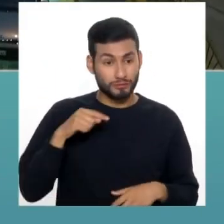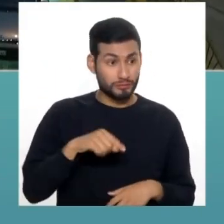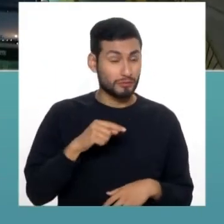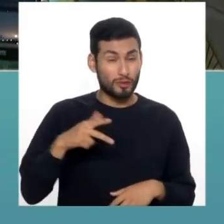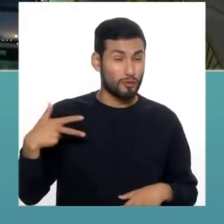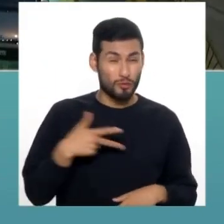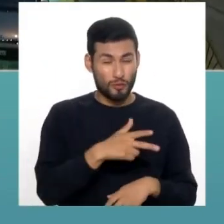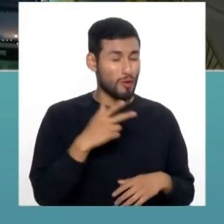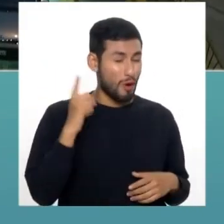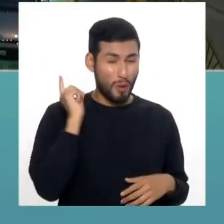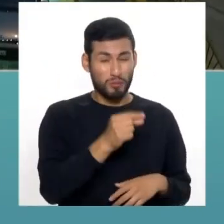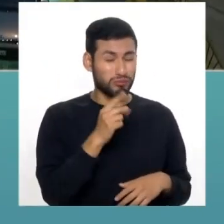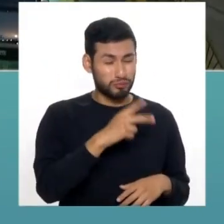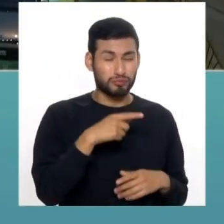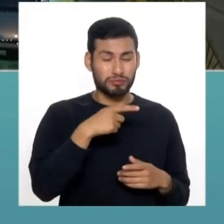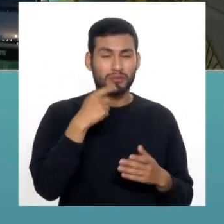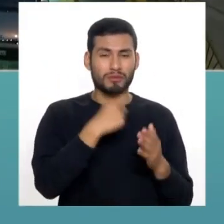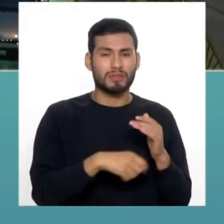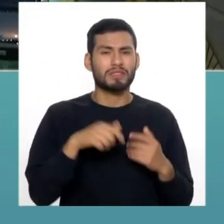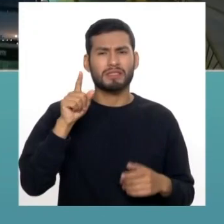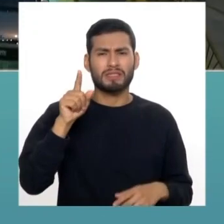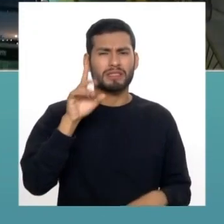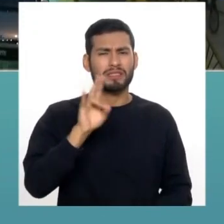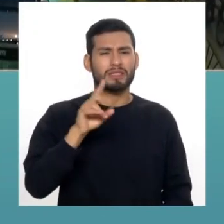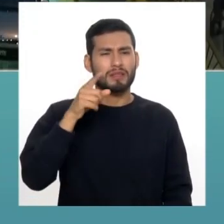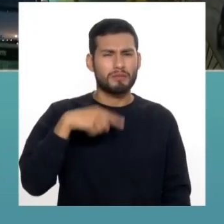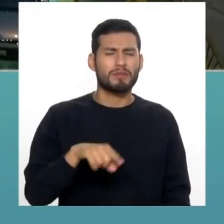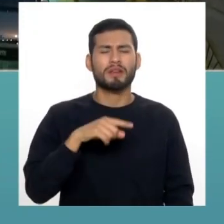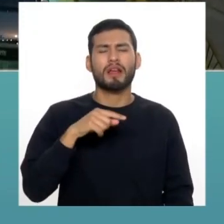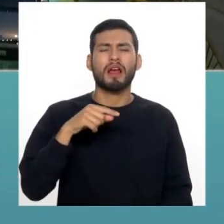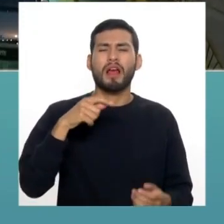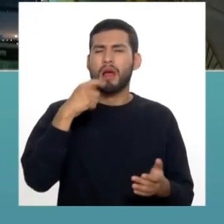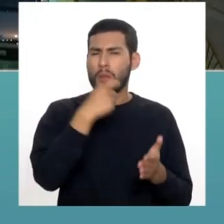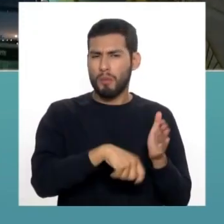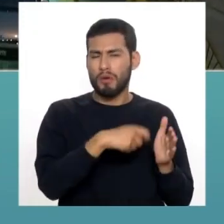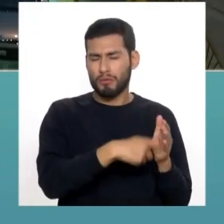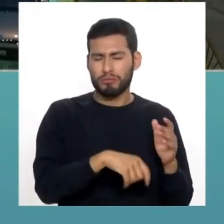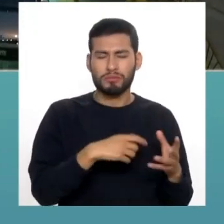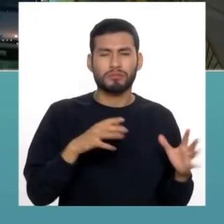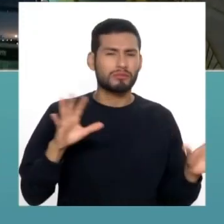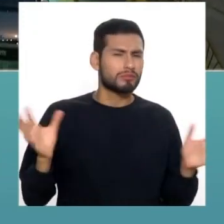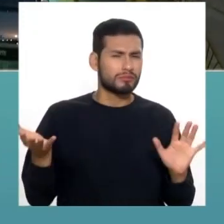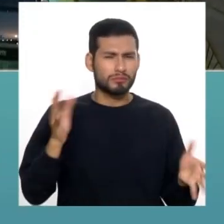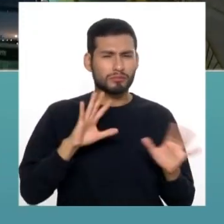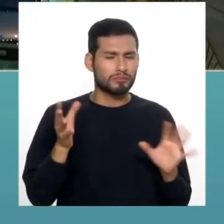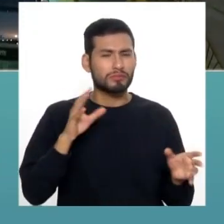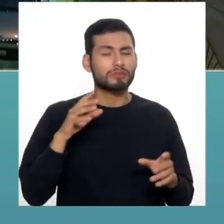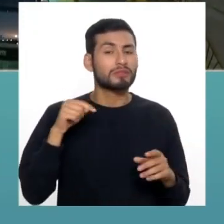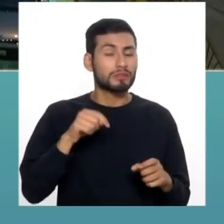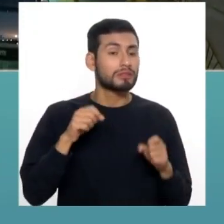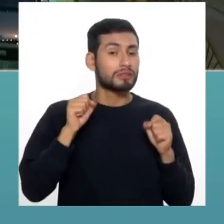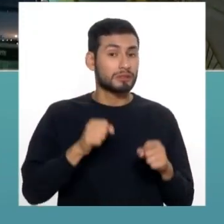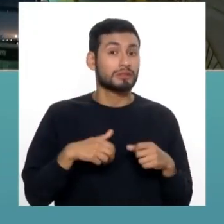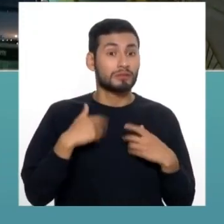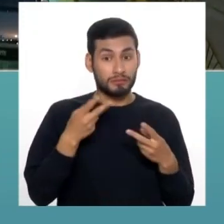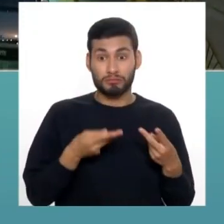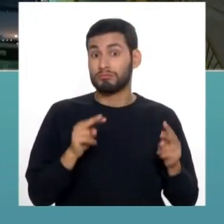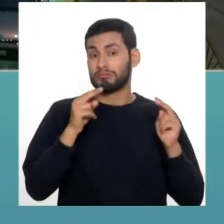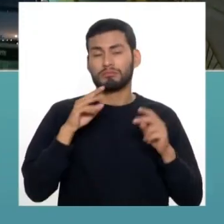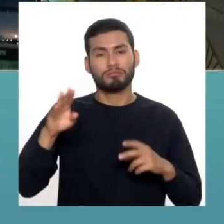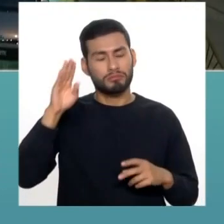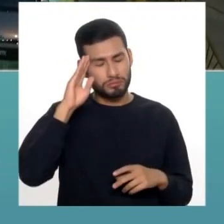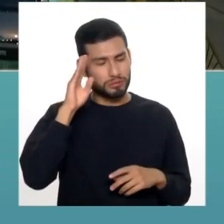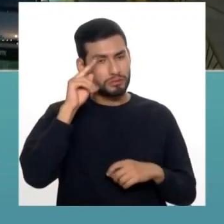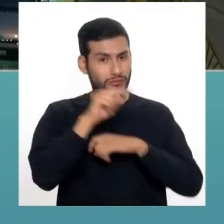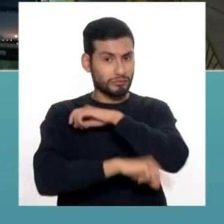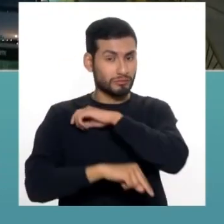velocidad tenemos 17.000 infracciones, ¿no? Lo cual ya nos está dando pie a que esto se va a incrementar. La Policía